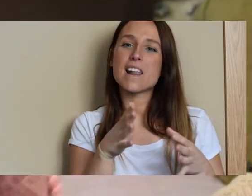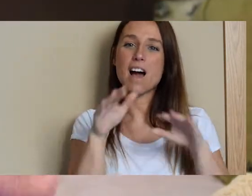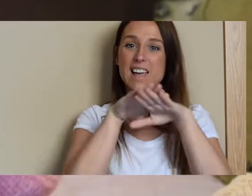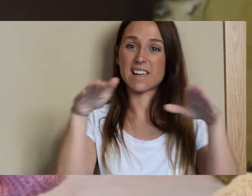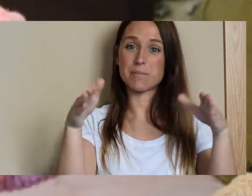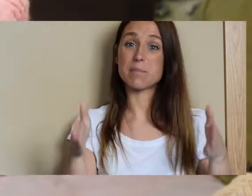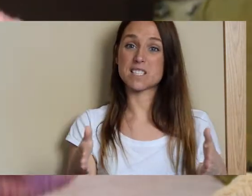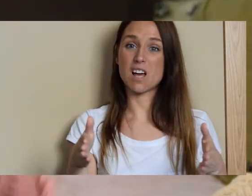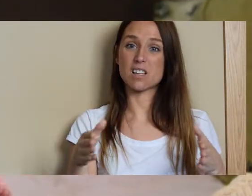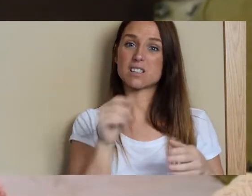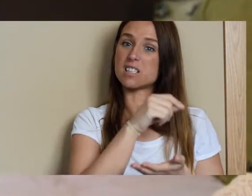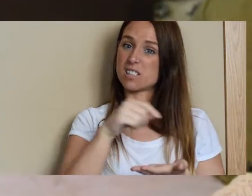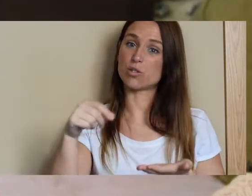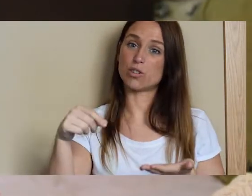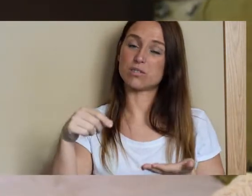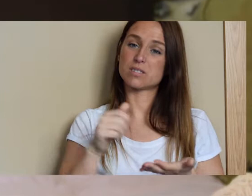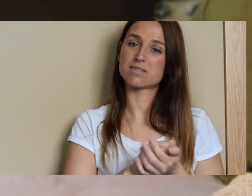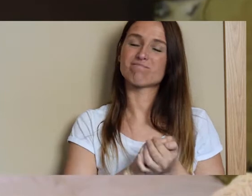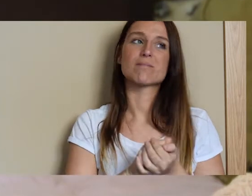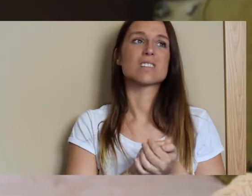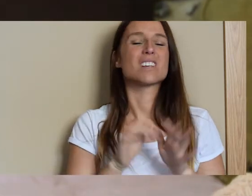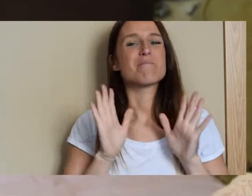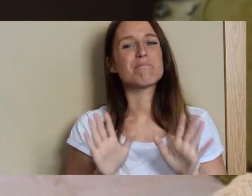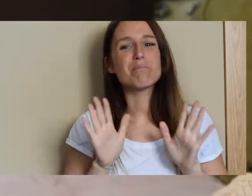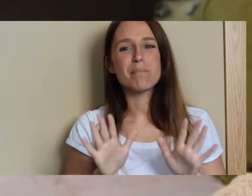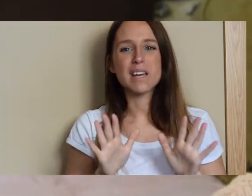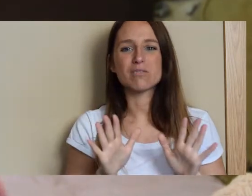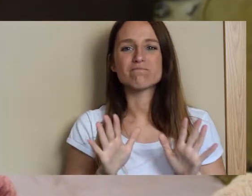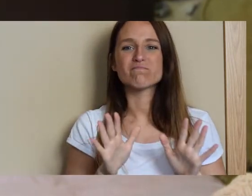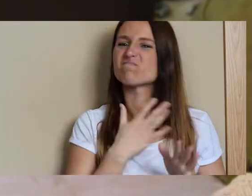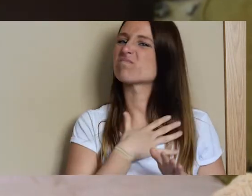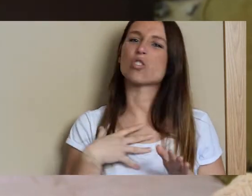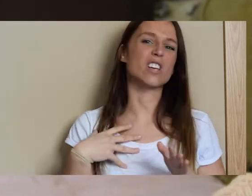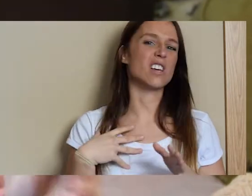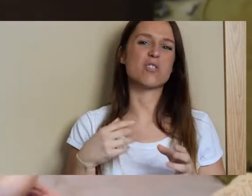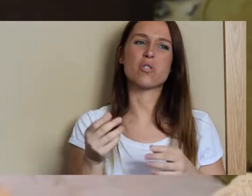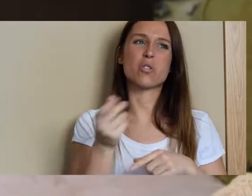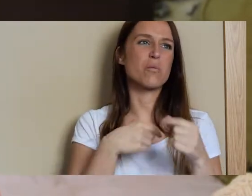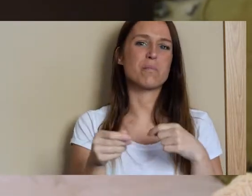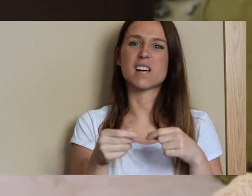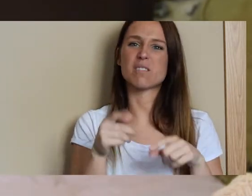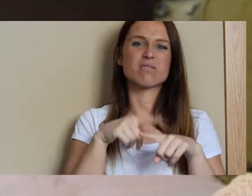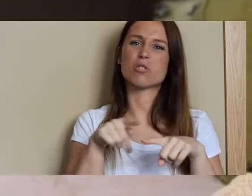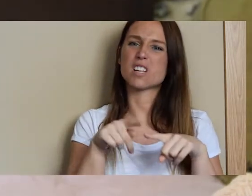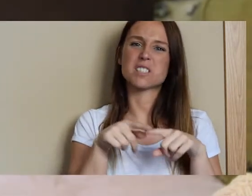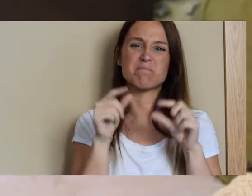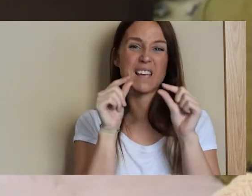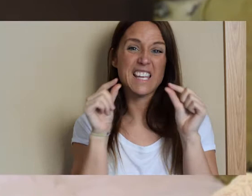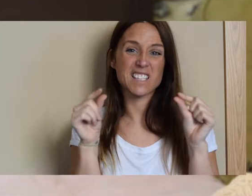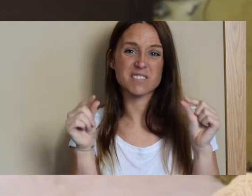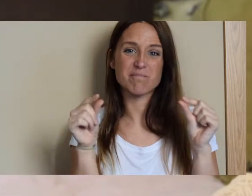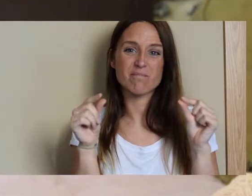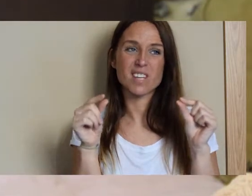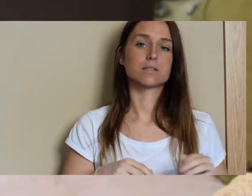lado. Me queda por poner muchas cositas. Entonces no quiero comprar mucho complemento sin antes verlo todo puesto. Entonces, lo que me he comprado ha sido